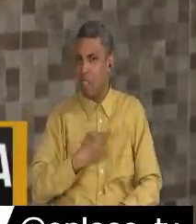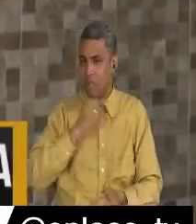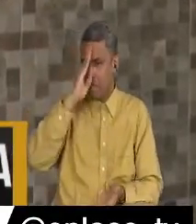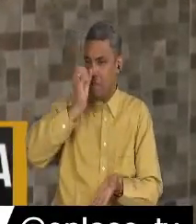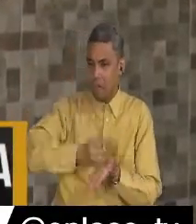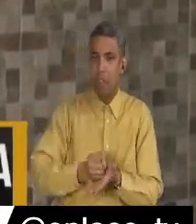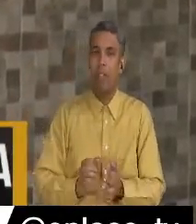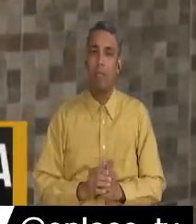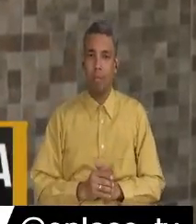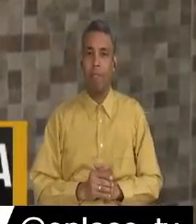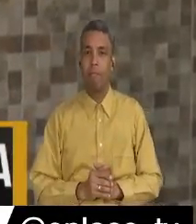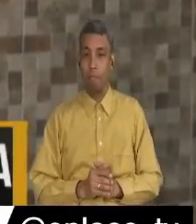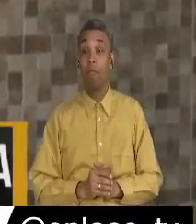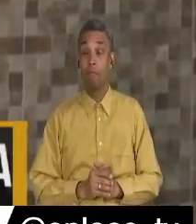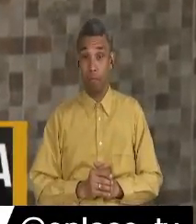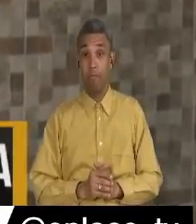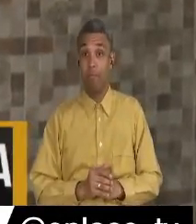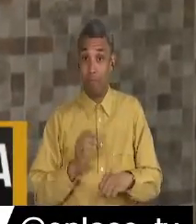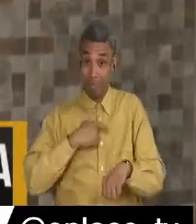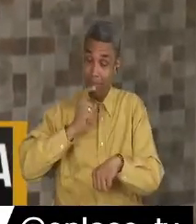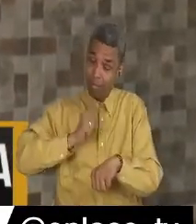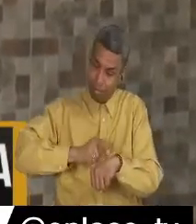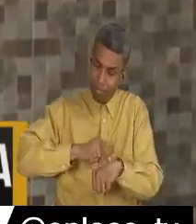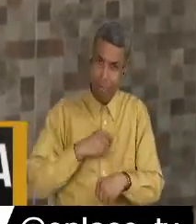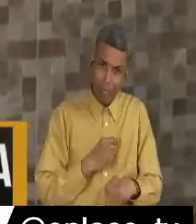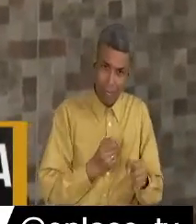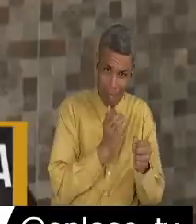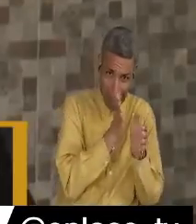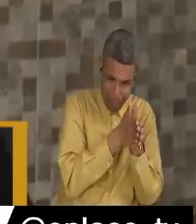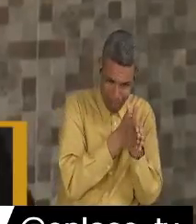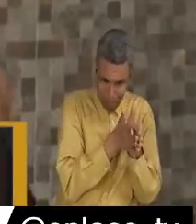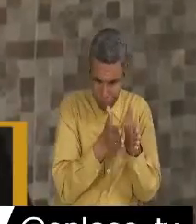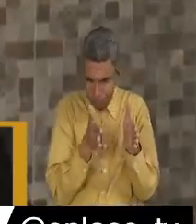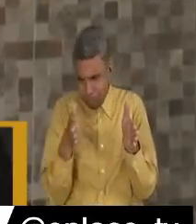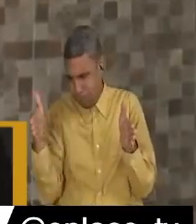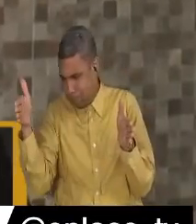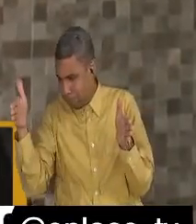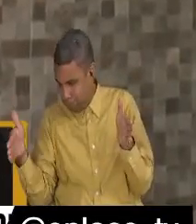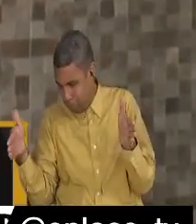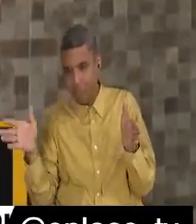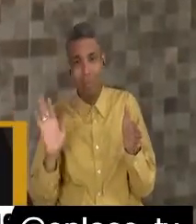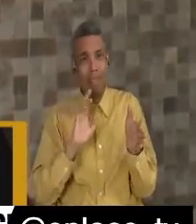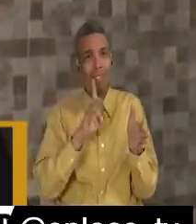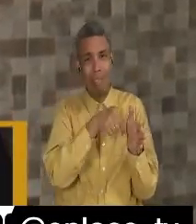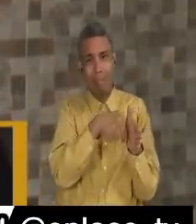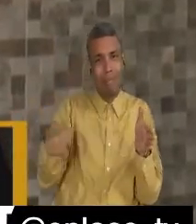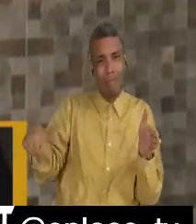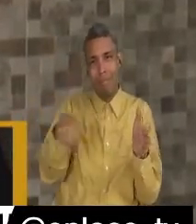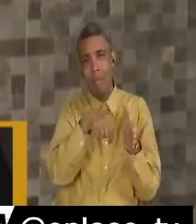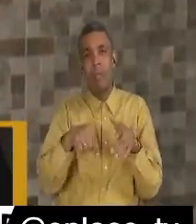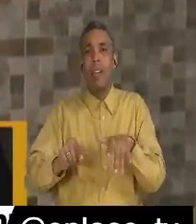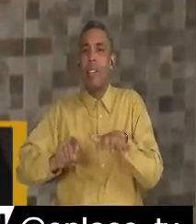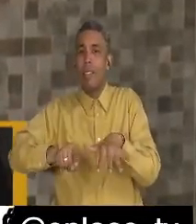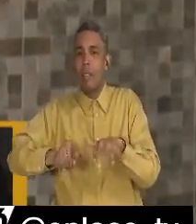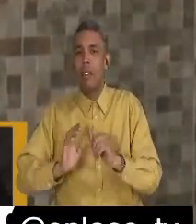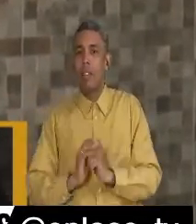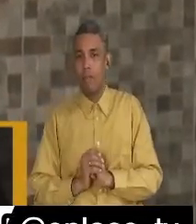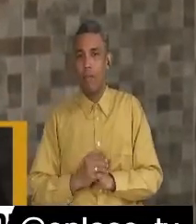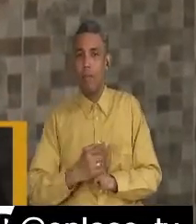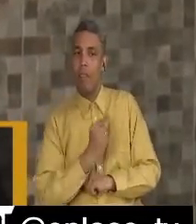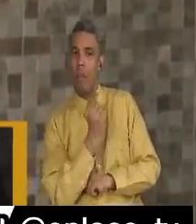establecer límites en términos de tiempo para limitar la disposición final en Rediva, es decir, máximo 6 meses es el tiempo que